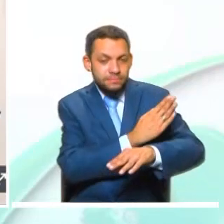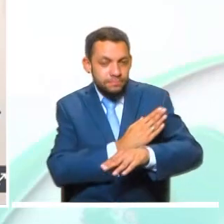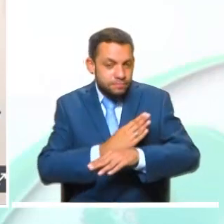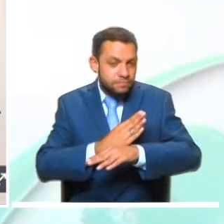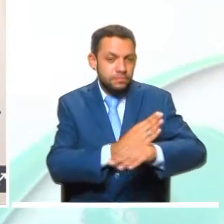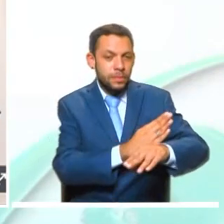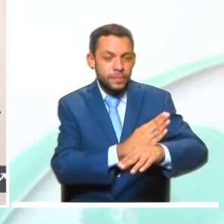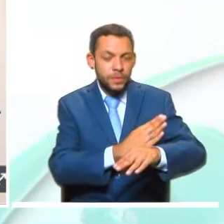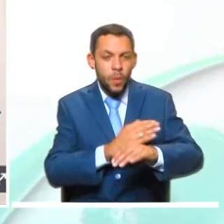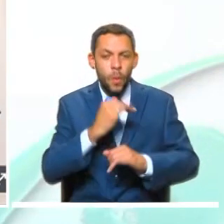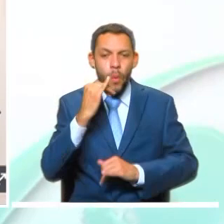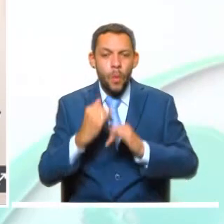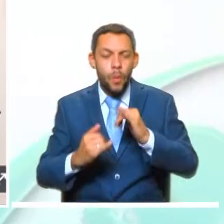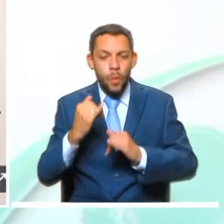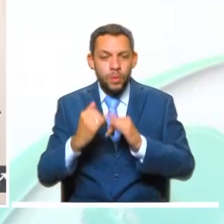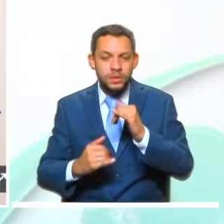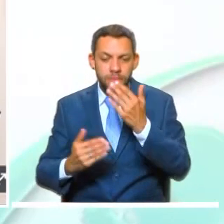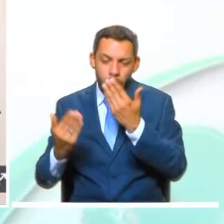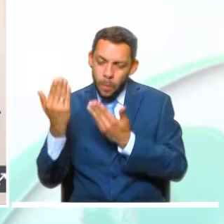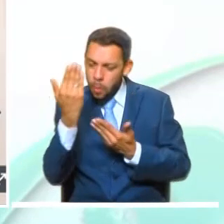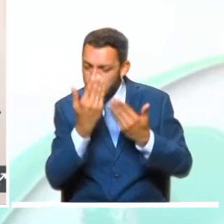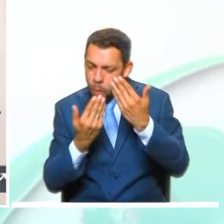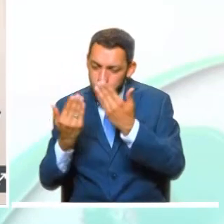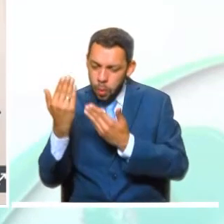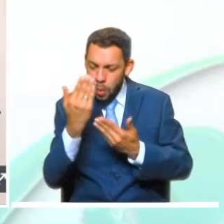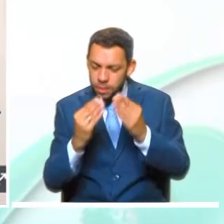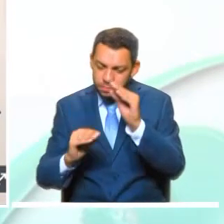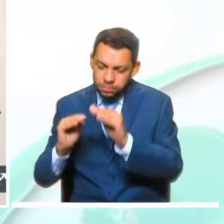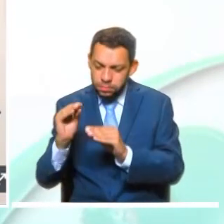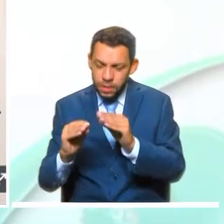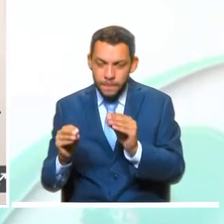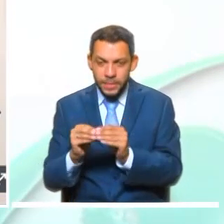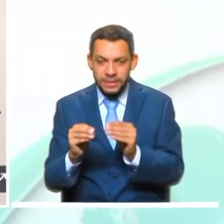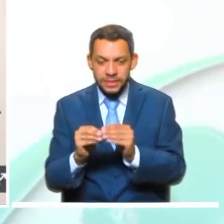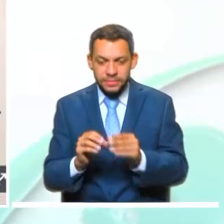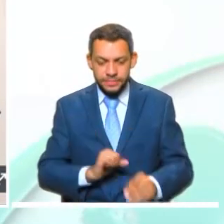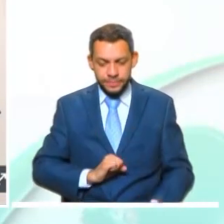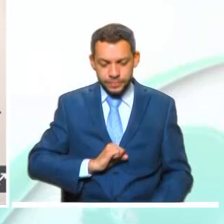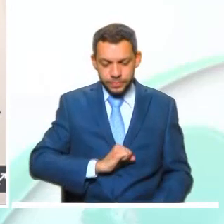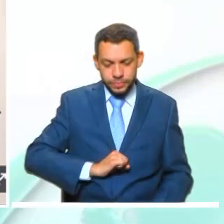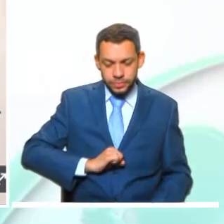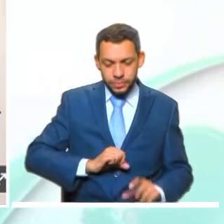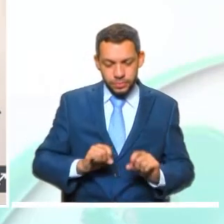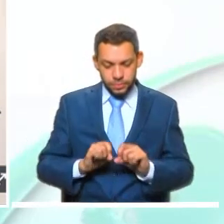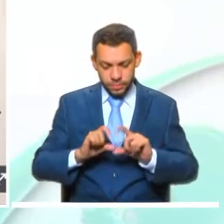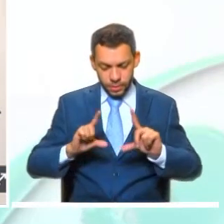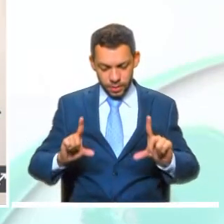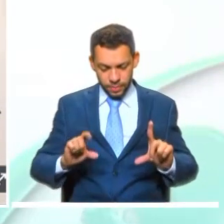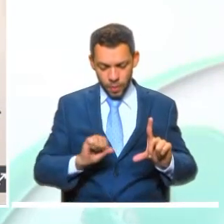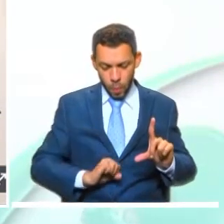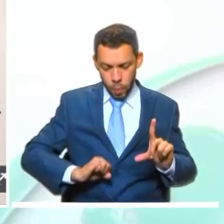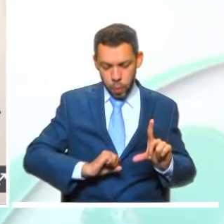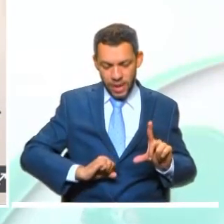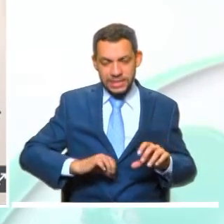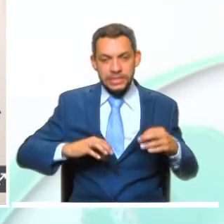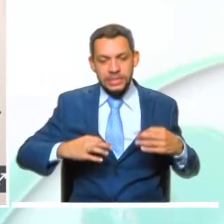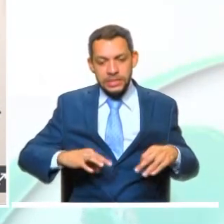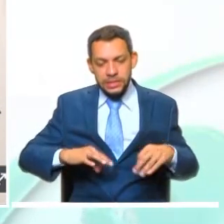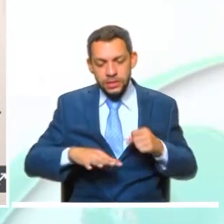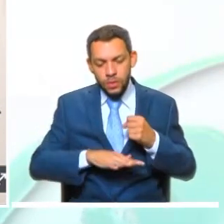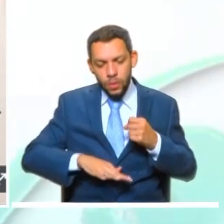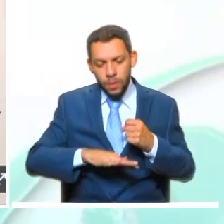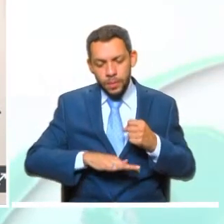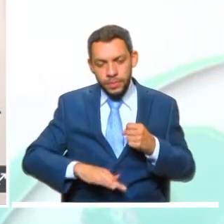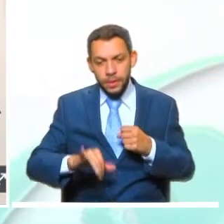su último examen ginecológico y se agilice a una ecografía transvaginal o ecografía por encima pero que nos diga cómo están los